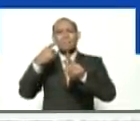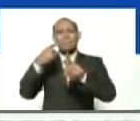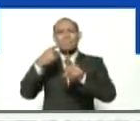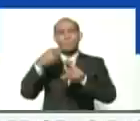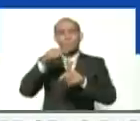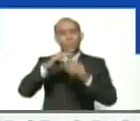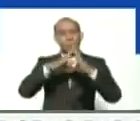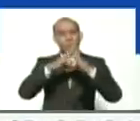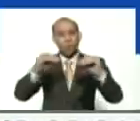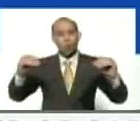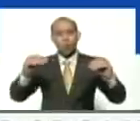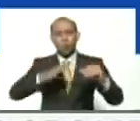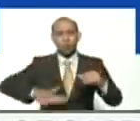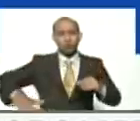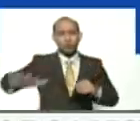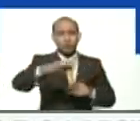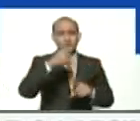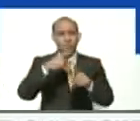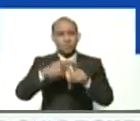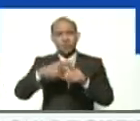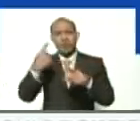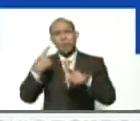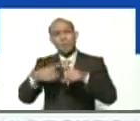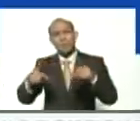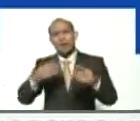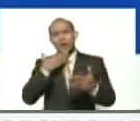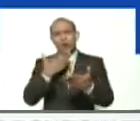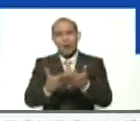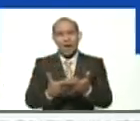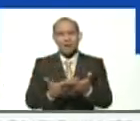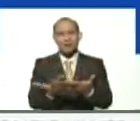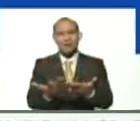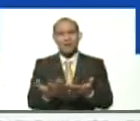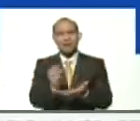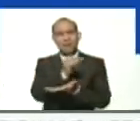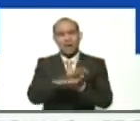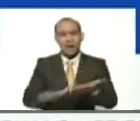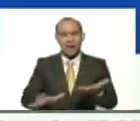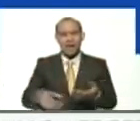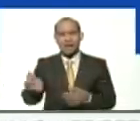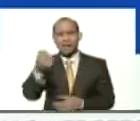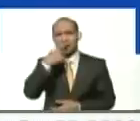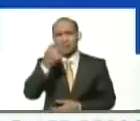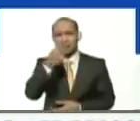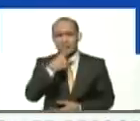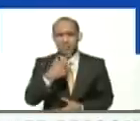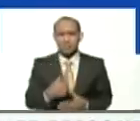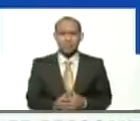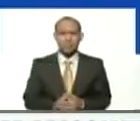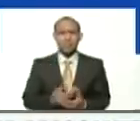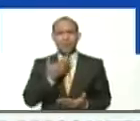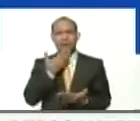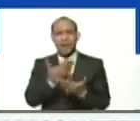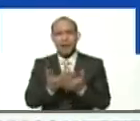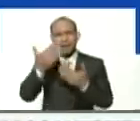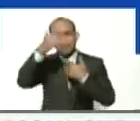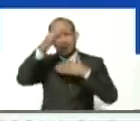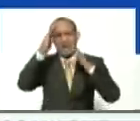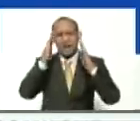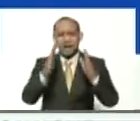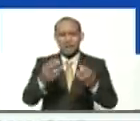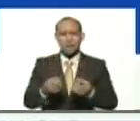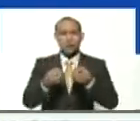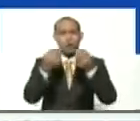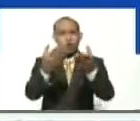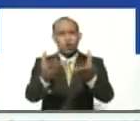el territorio nacional gracias a los esquemas gratuitos de medicamentos gracias a la atención que le damos